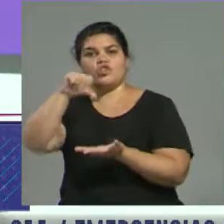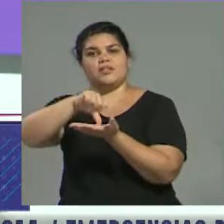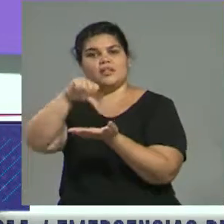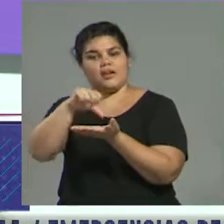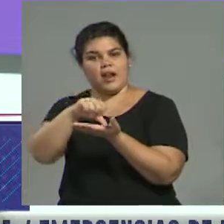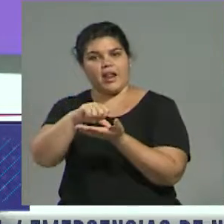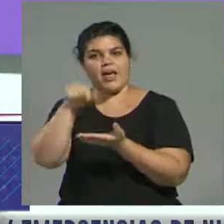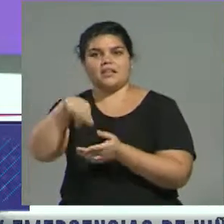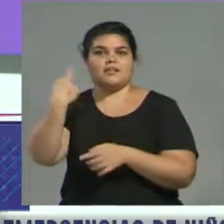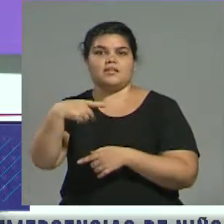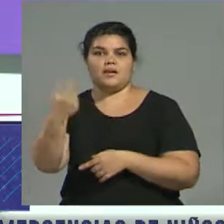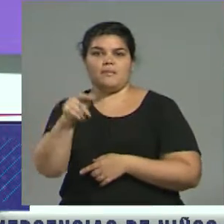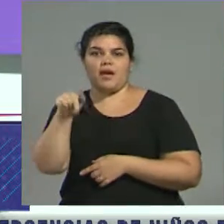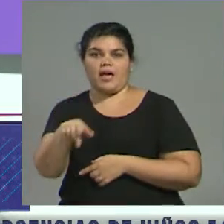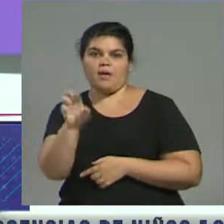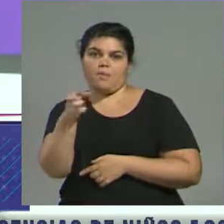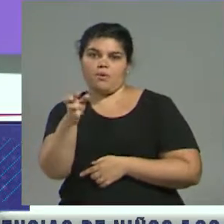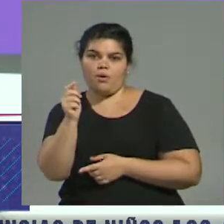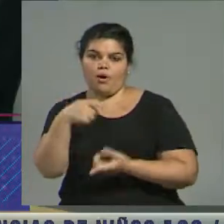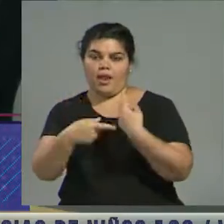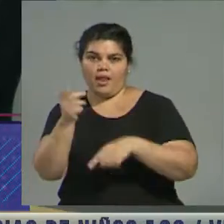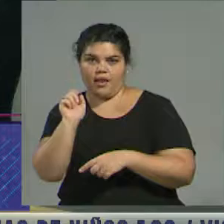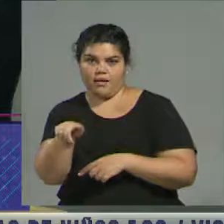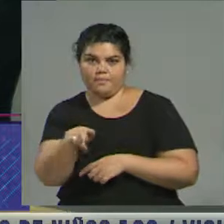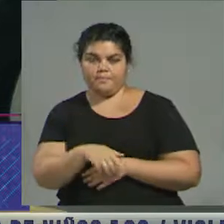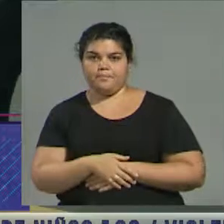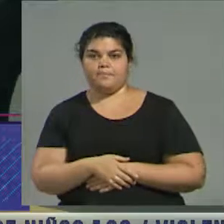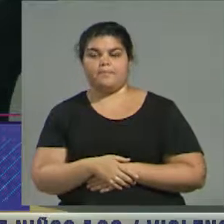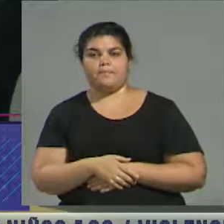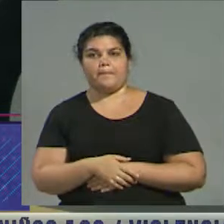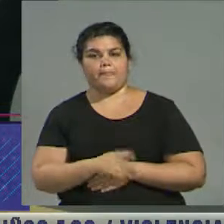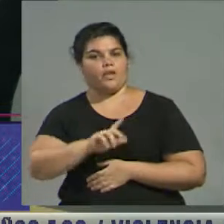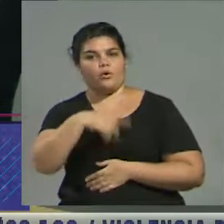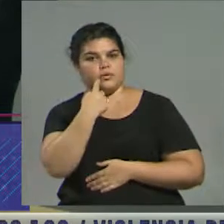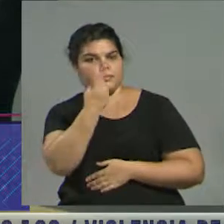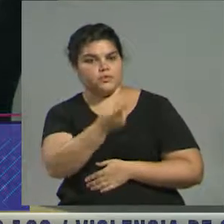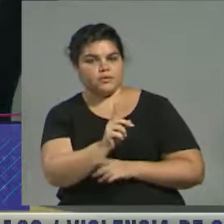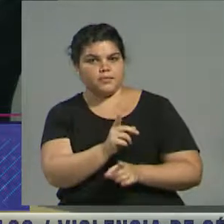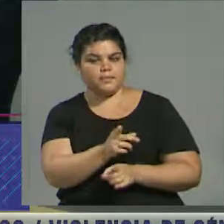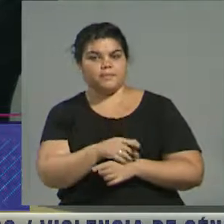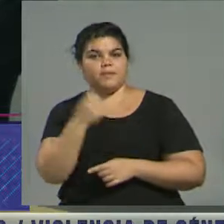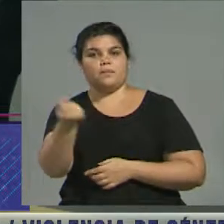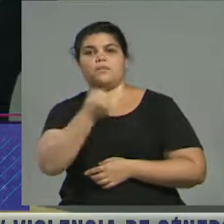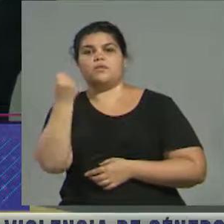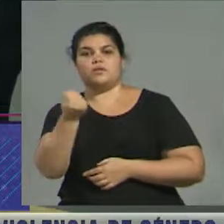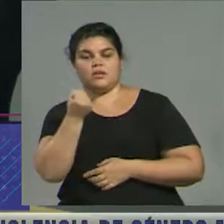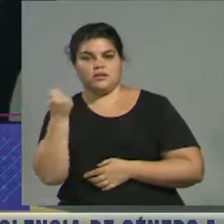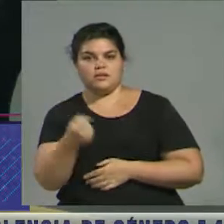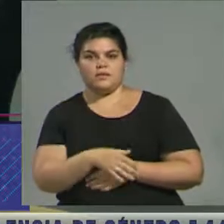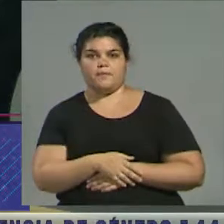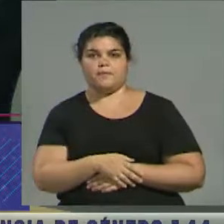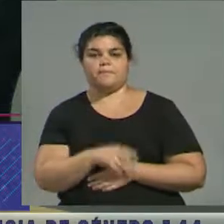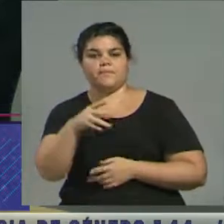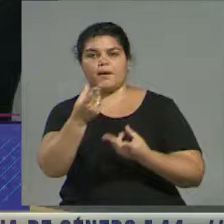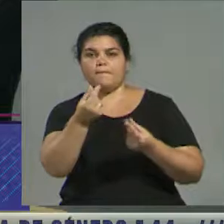suele ser la moneda verde, es decir, la moneda estadounidense. Le vamos a hacer otra pregunta porque también es importante tener en cuenta que se está negociando